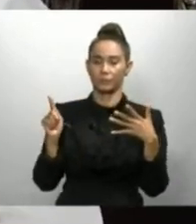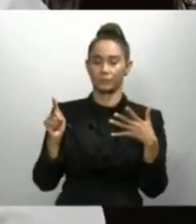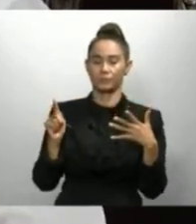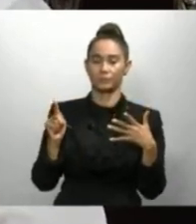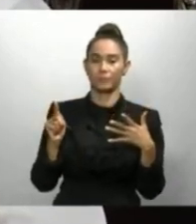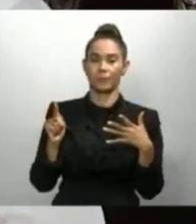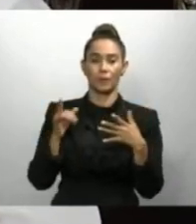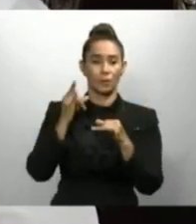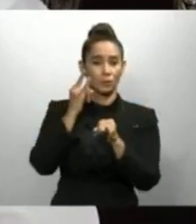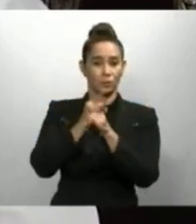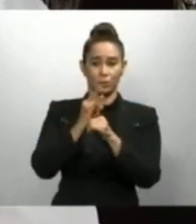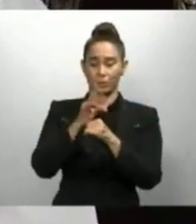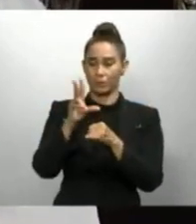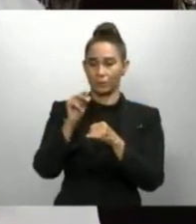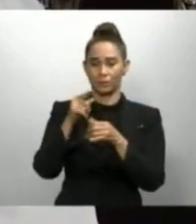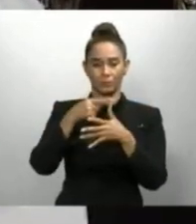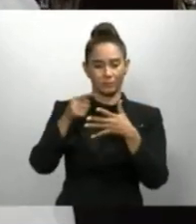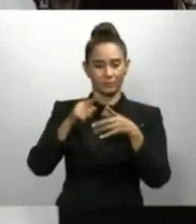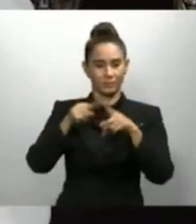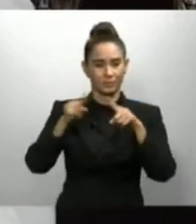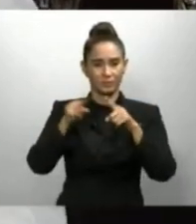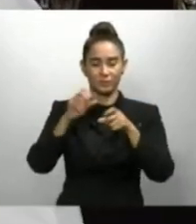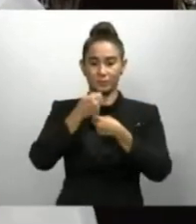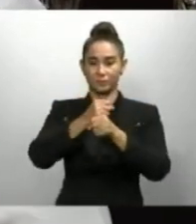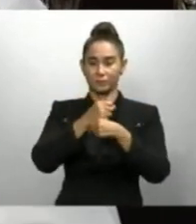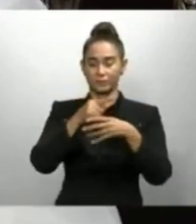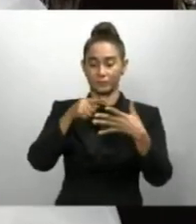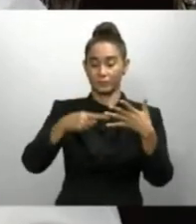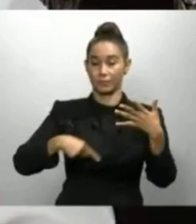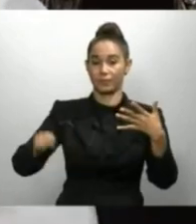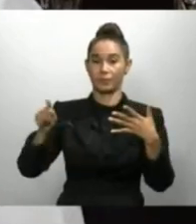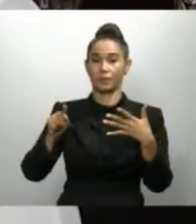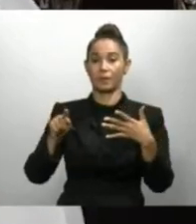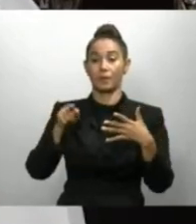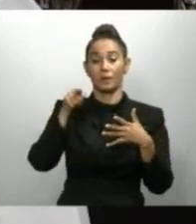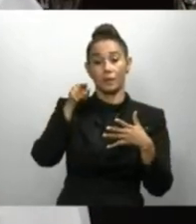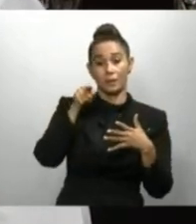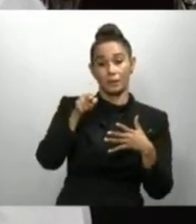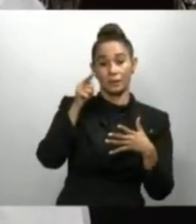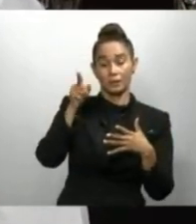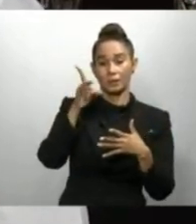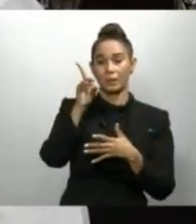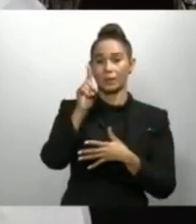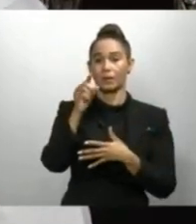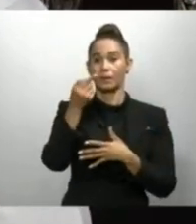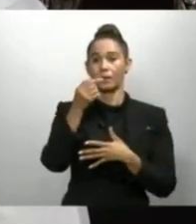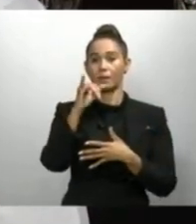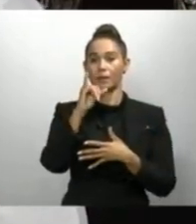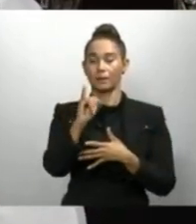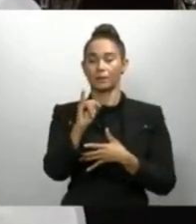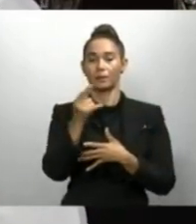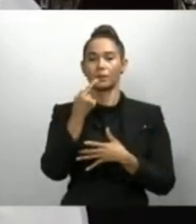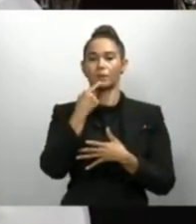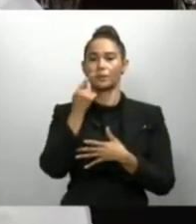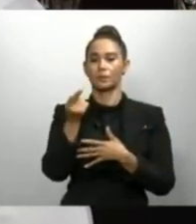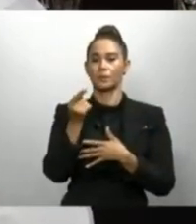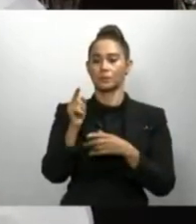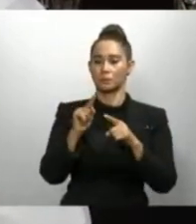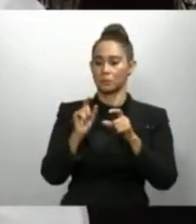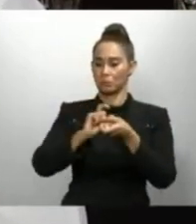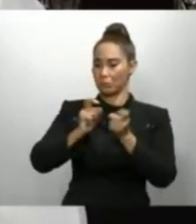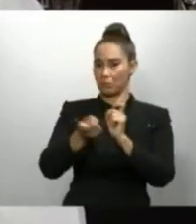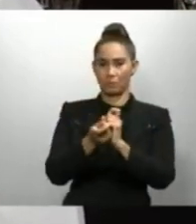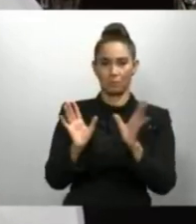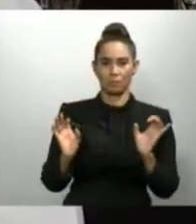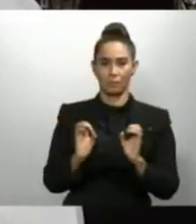tiene que ver con alcohol adulterado. Entonces, en ese sentido, las estadísticas de la Dirección General de Aduanas no reflejan una variación